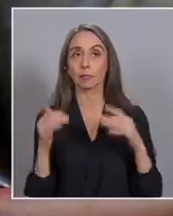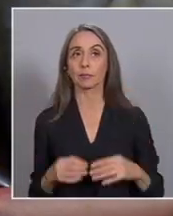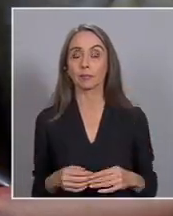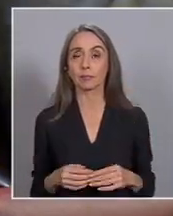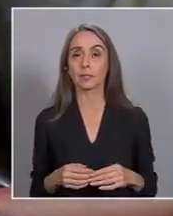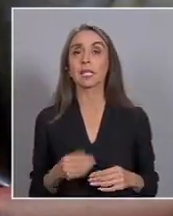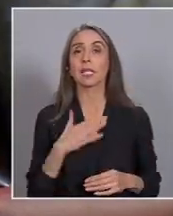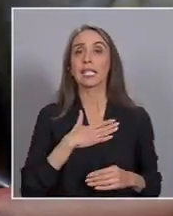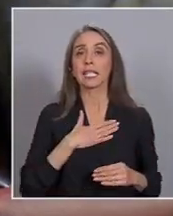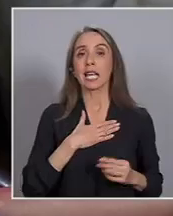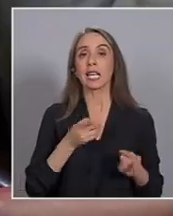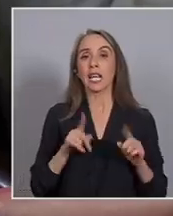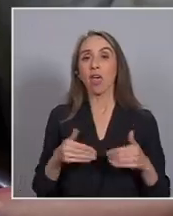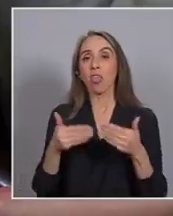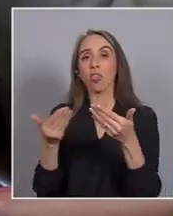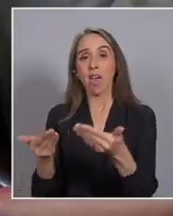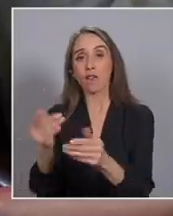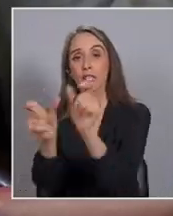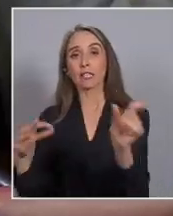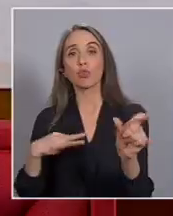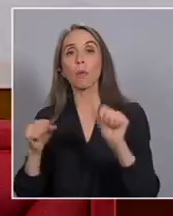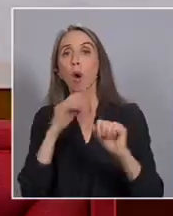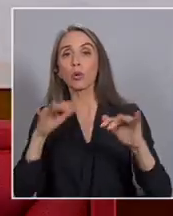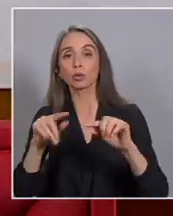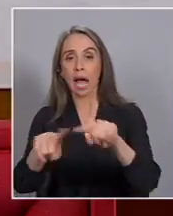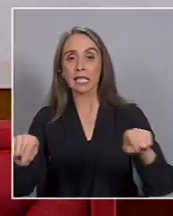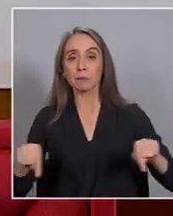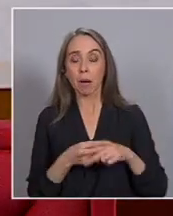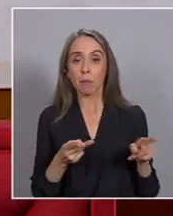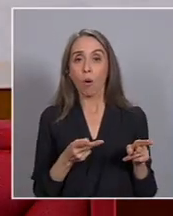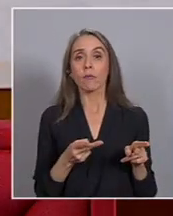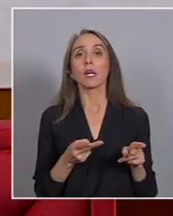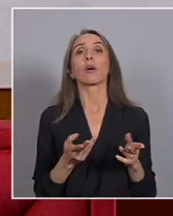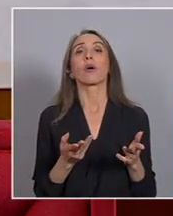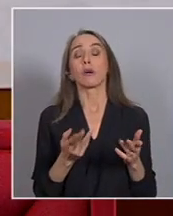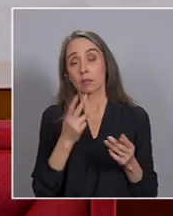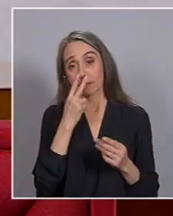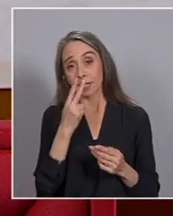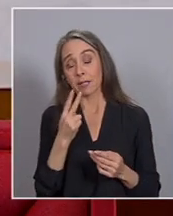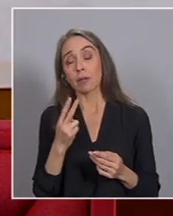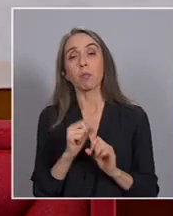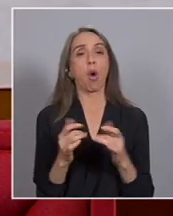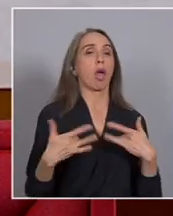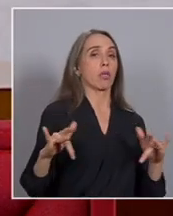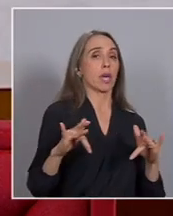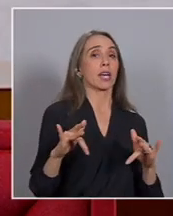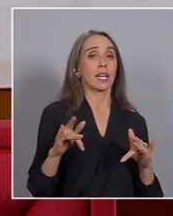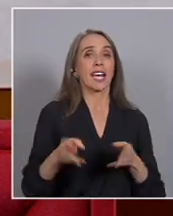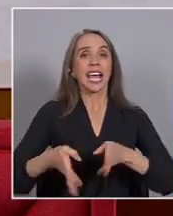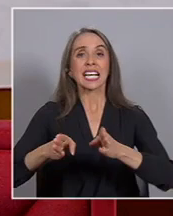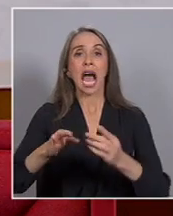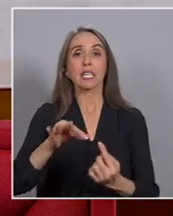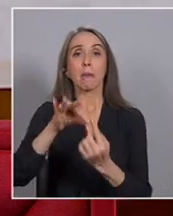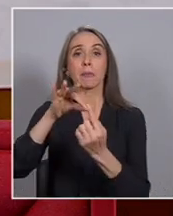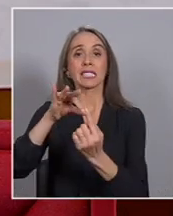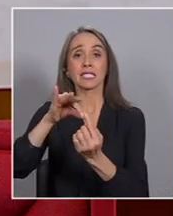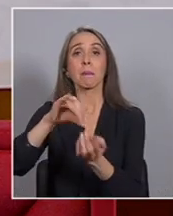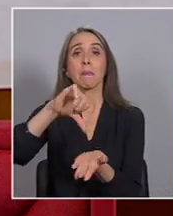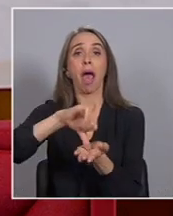de devolverle el espacio público a la ciudadanía, no podemos desentendernos del lamentable estado de la arteria principal de nuestra